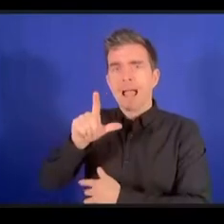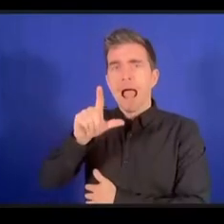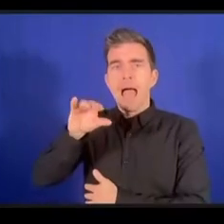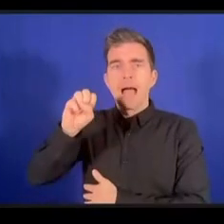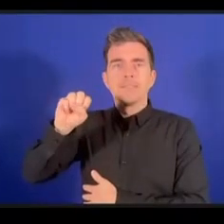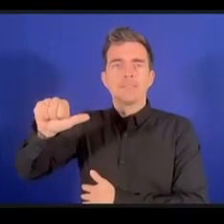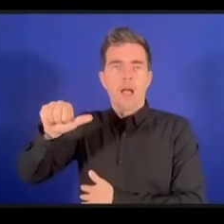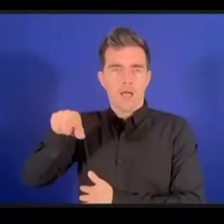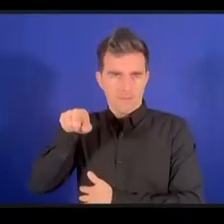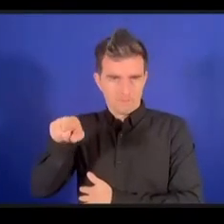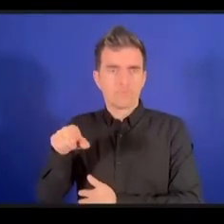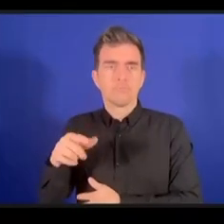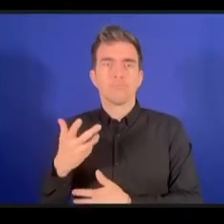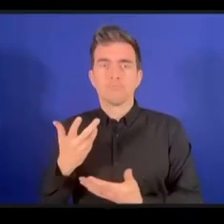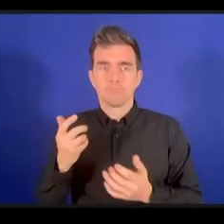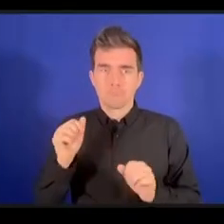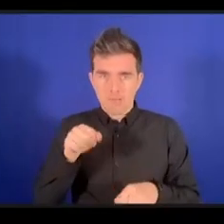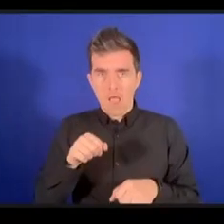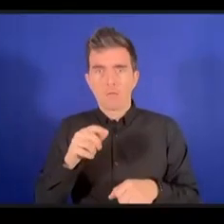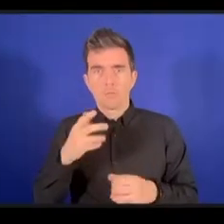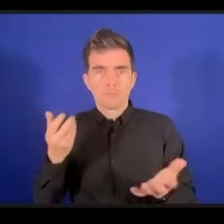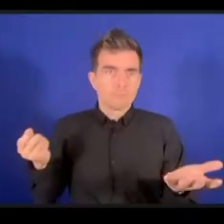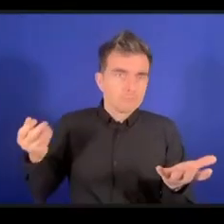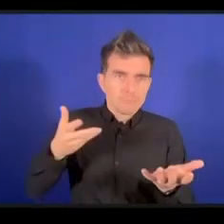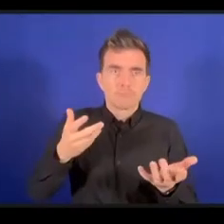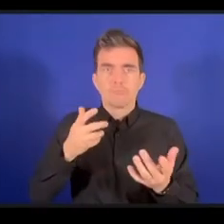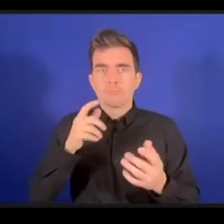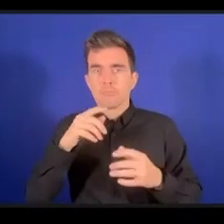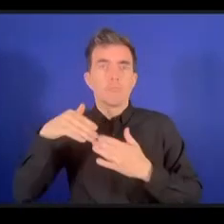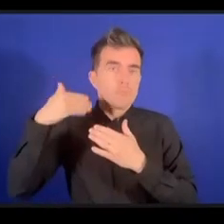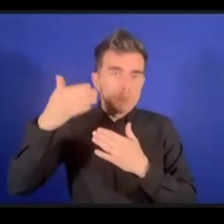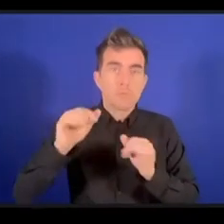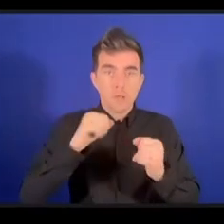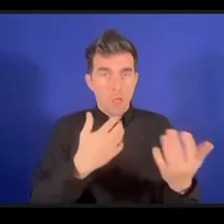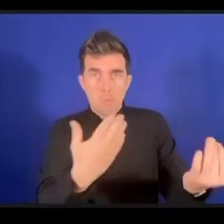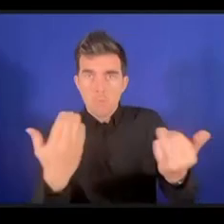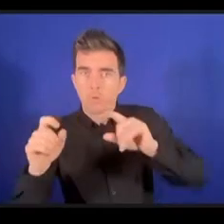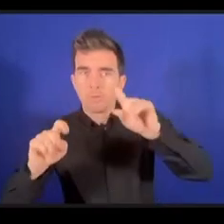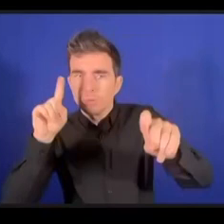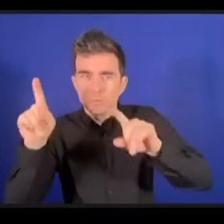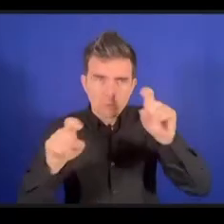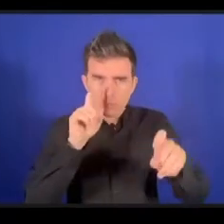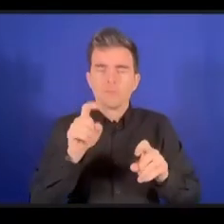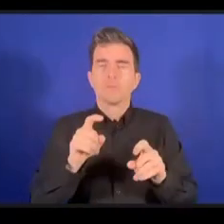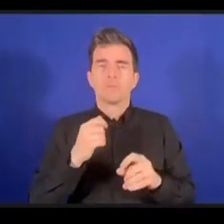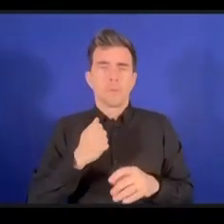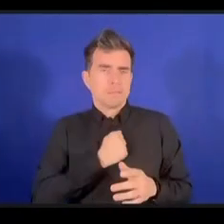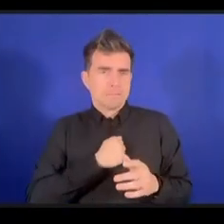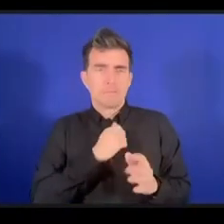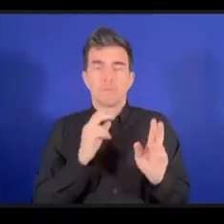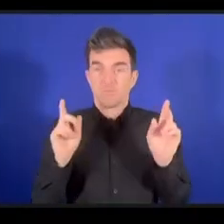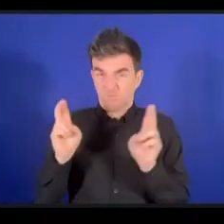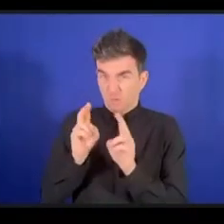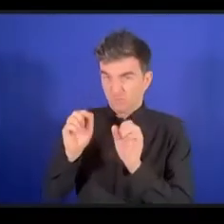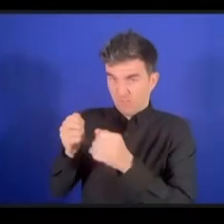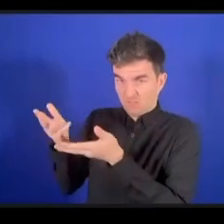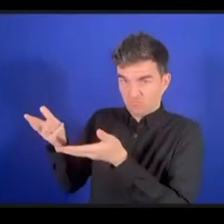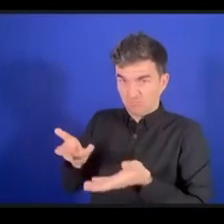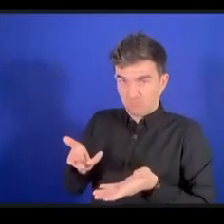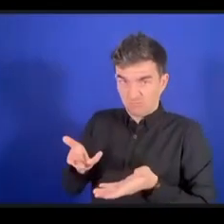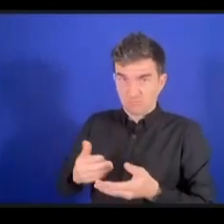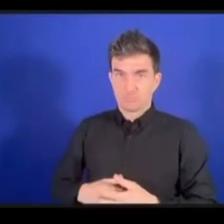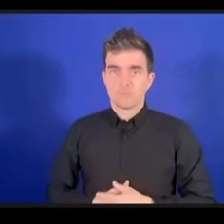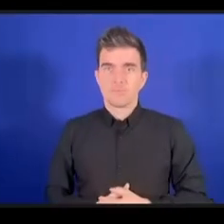reaccionar y tenemos más preguntas en la sala el Lisa brevemente